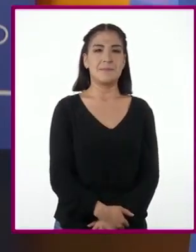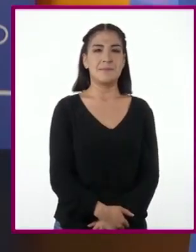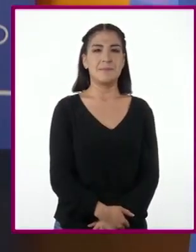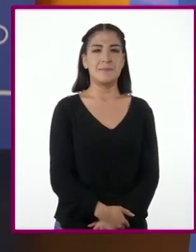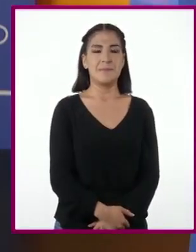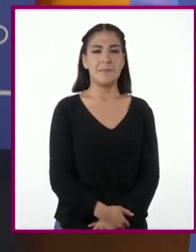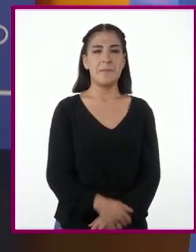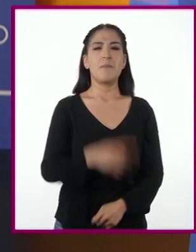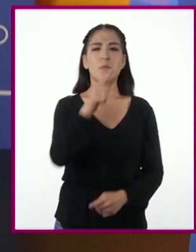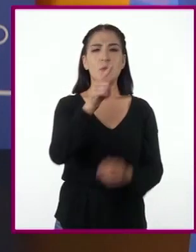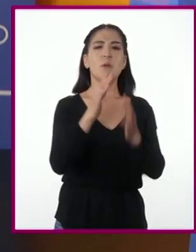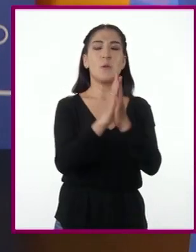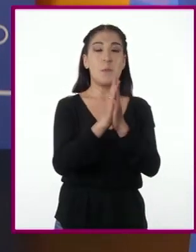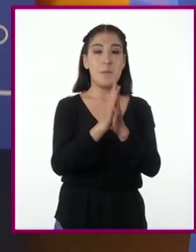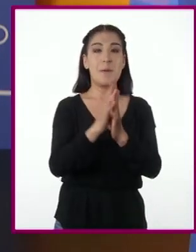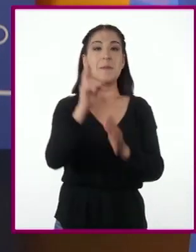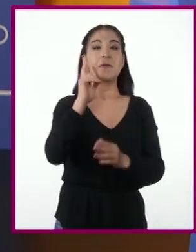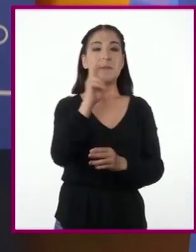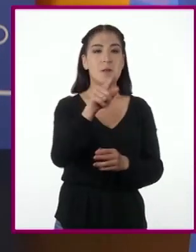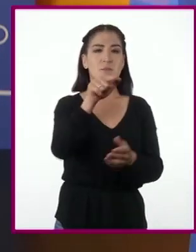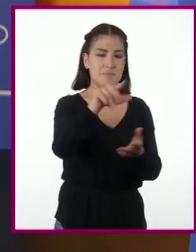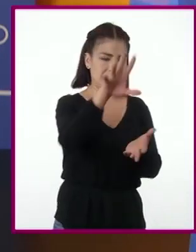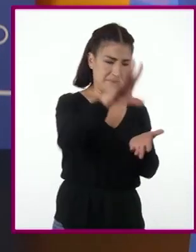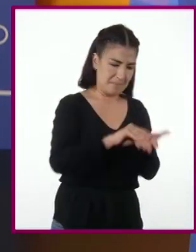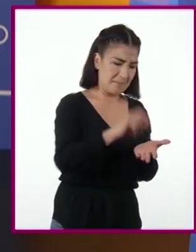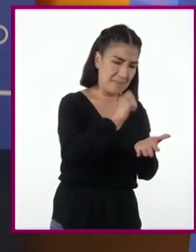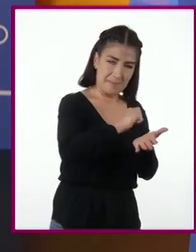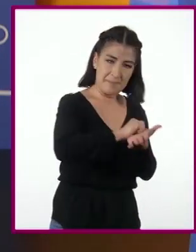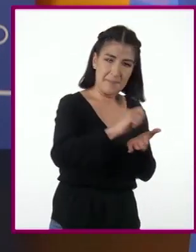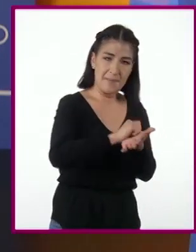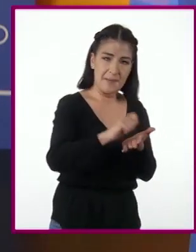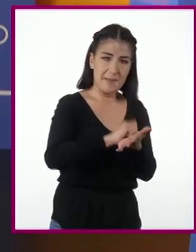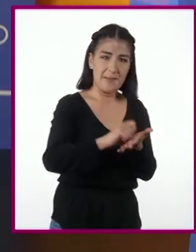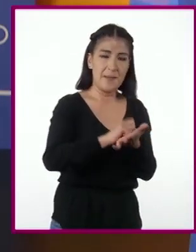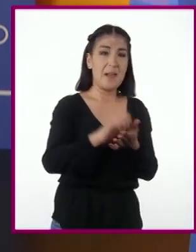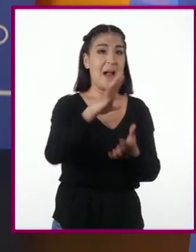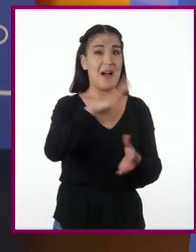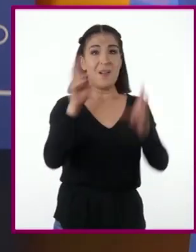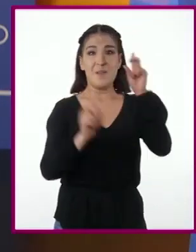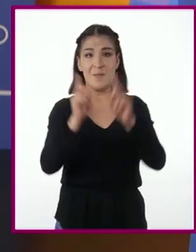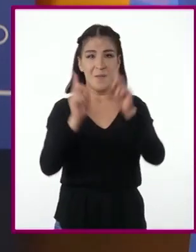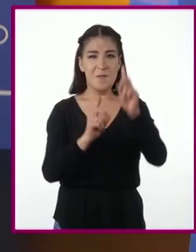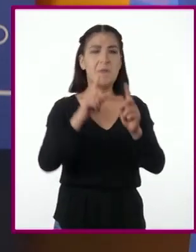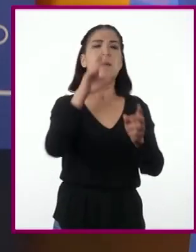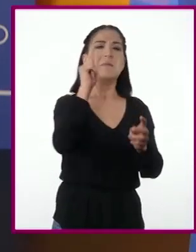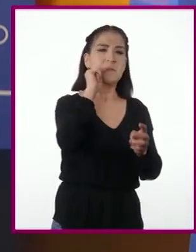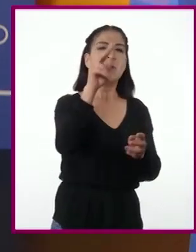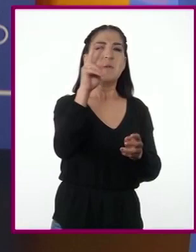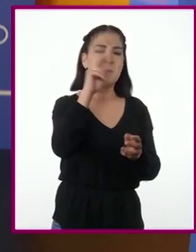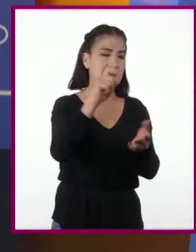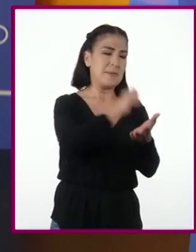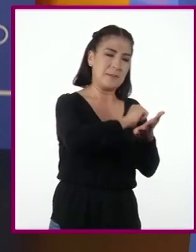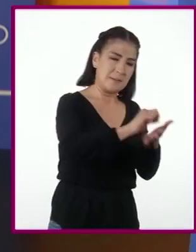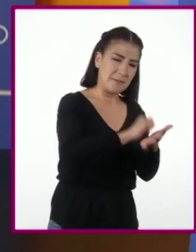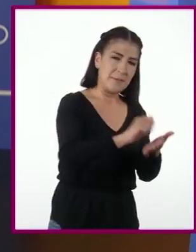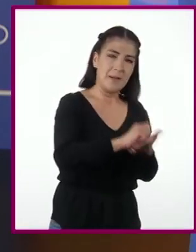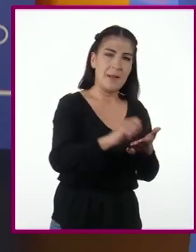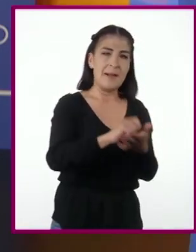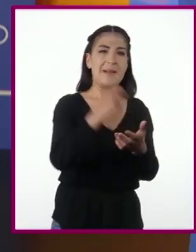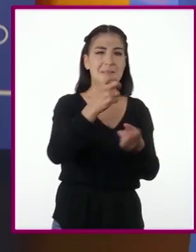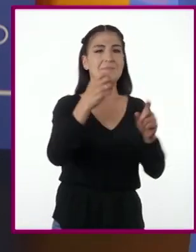En la medida de lo posible, toma notas. Registra tus dudas o dificultades que surjan durante